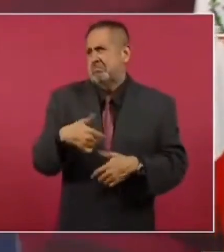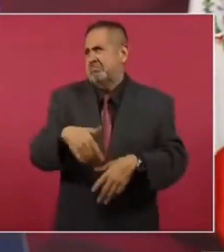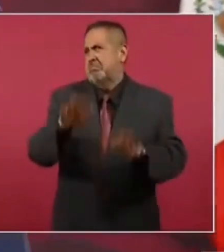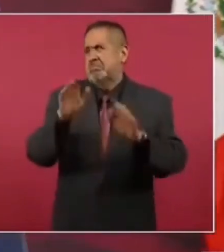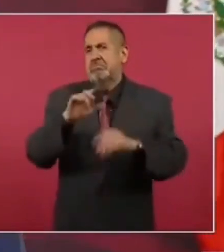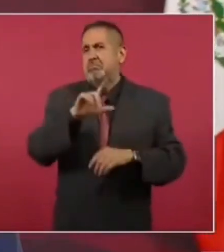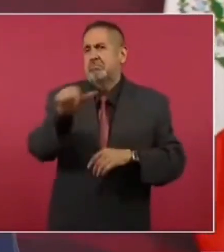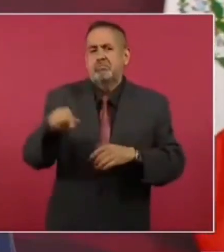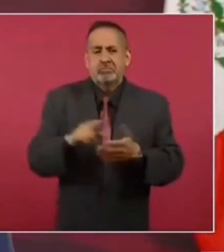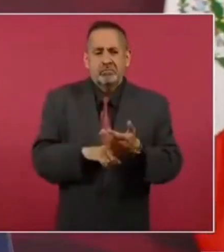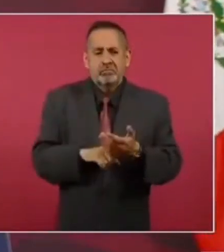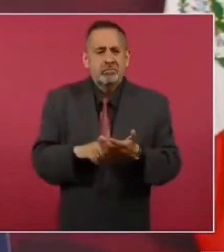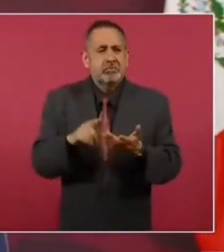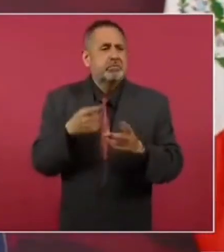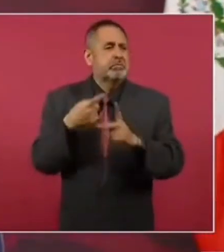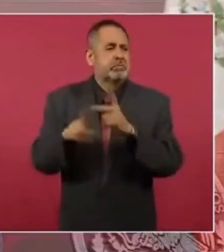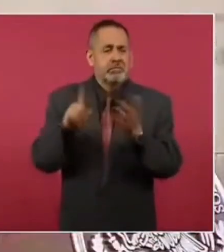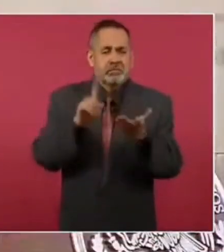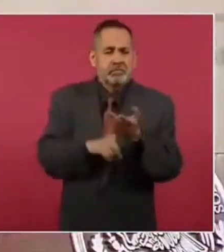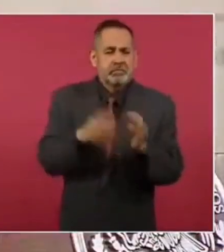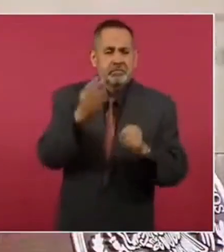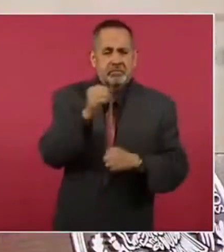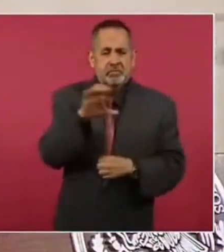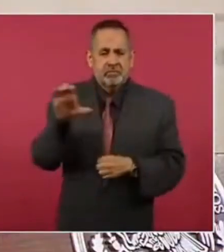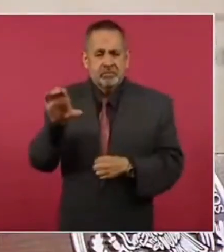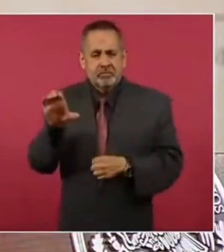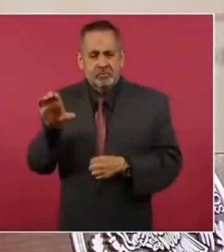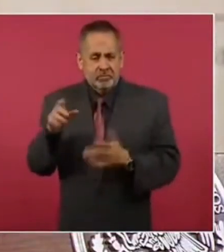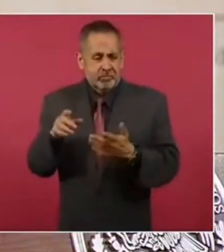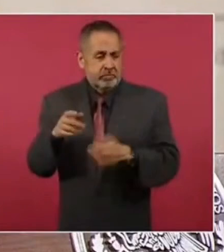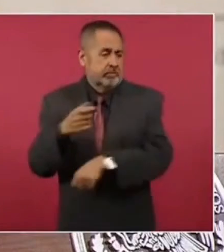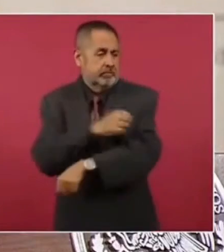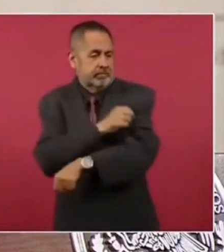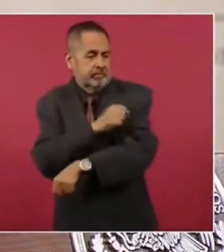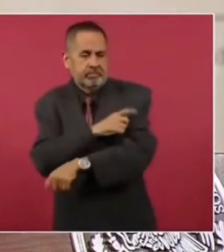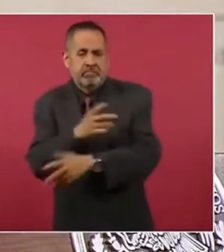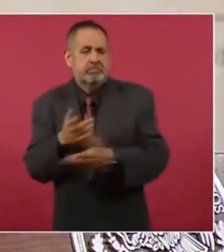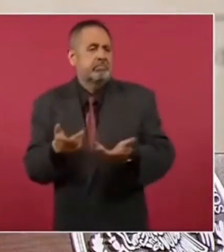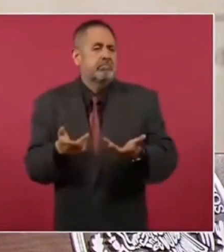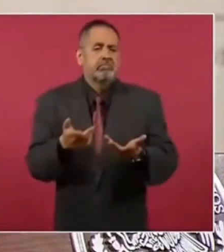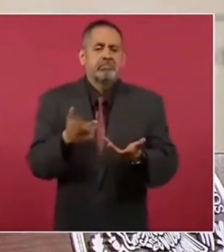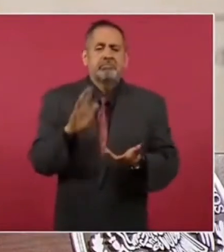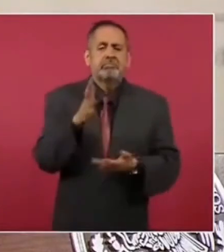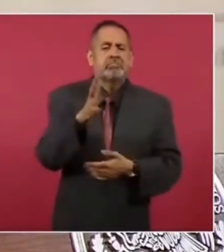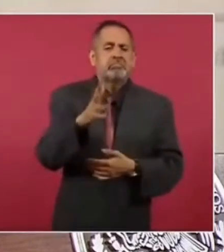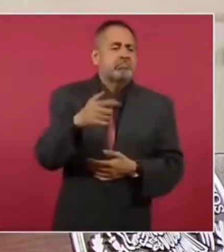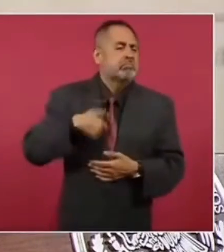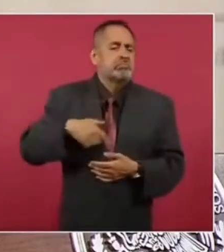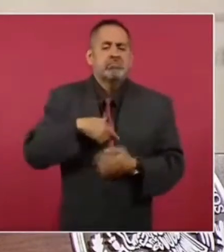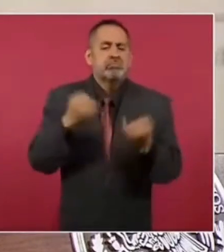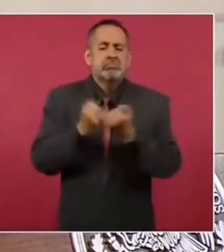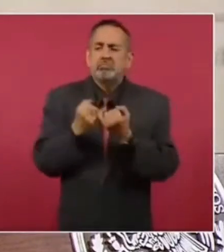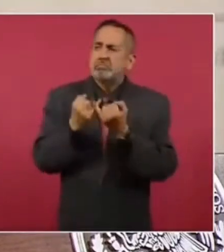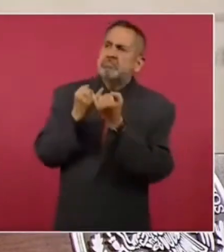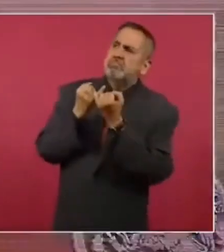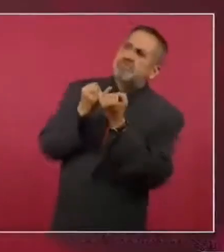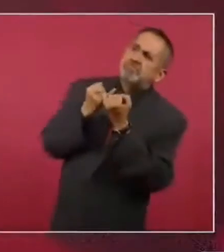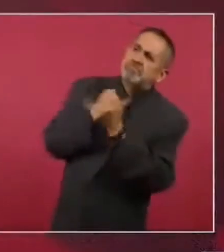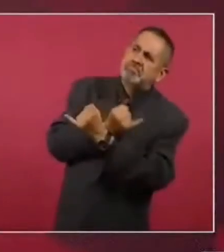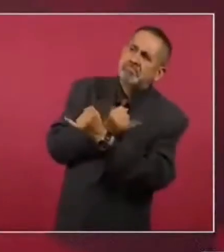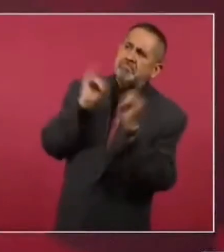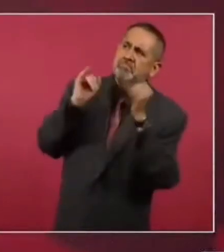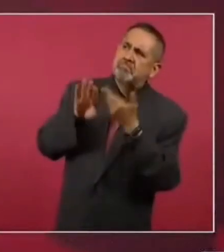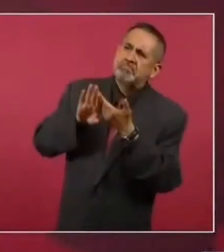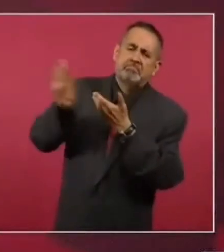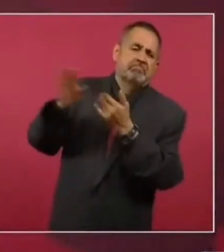principios del siglo XIX, casi al tiempo que obtenemos nuestra independencia.